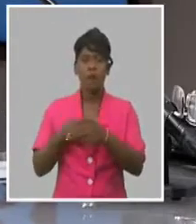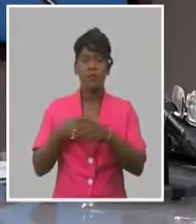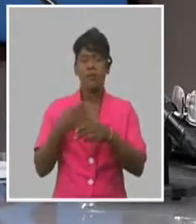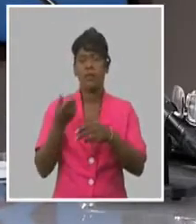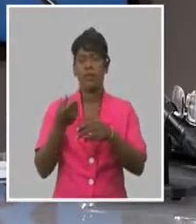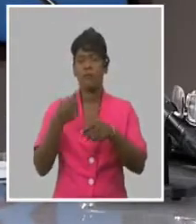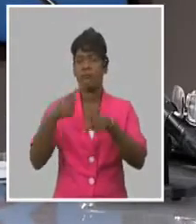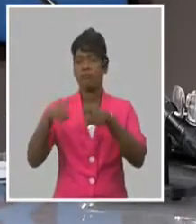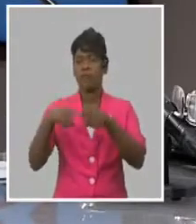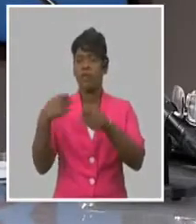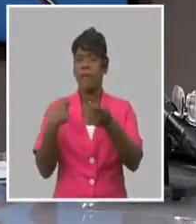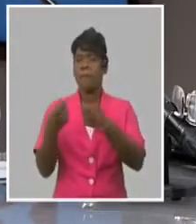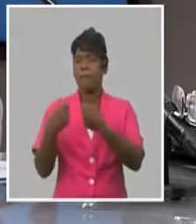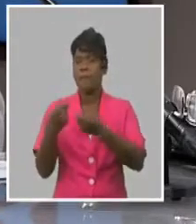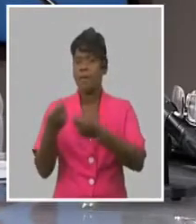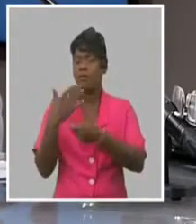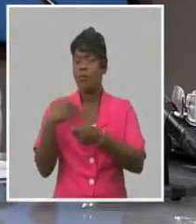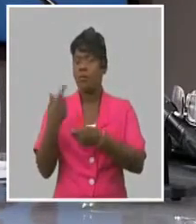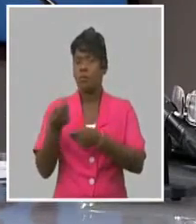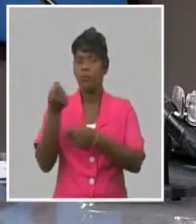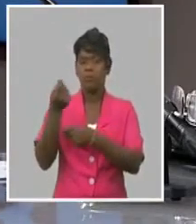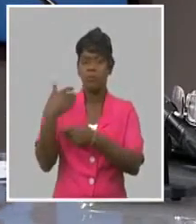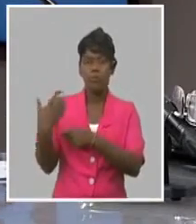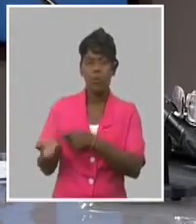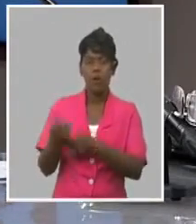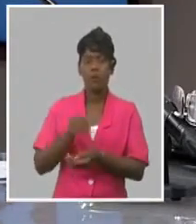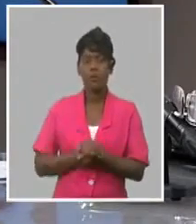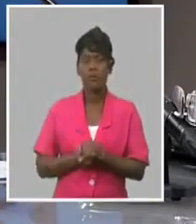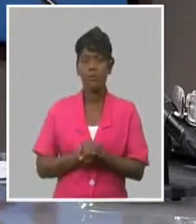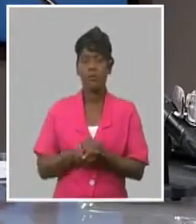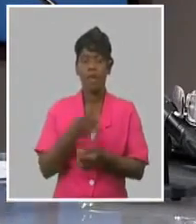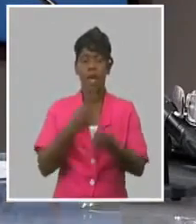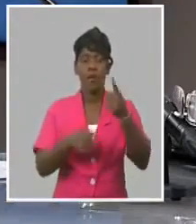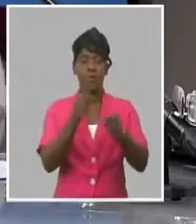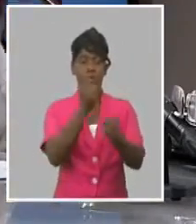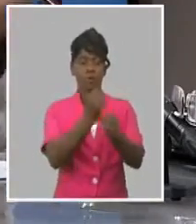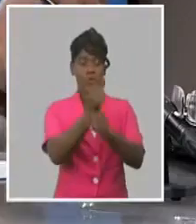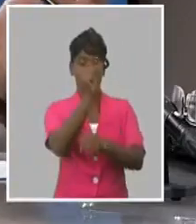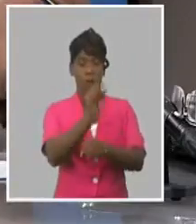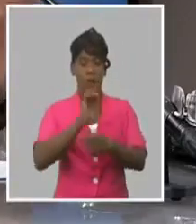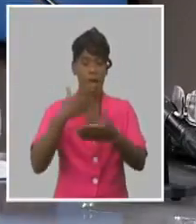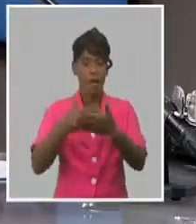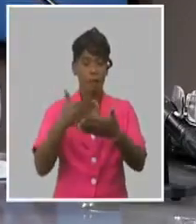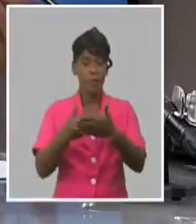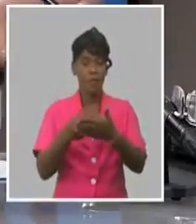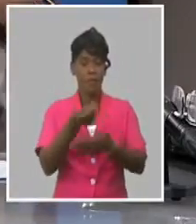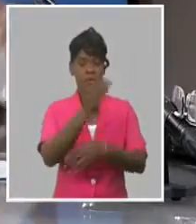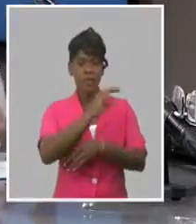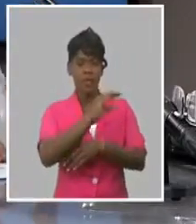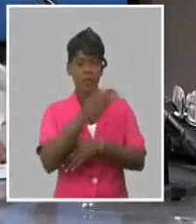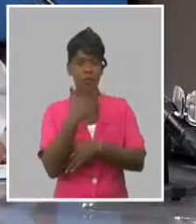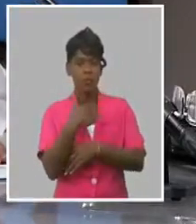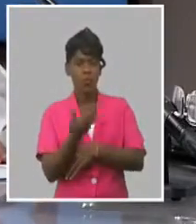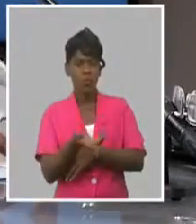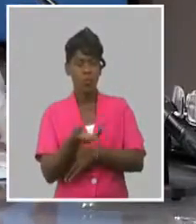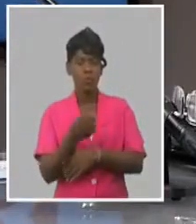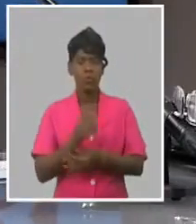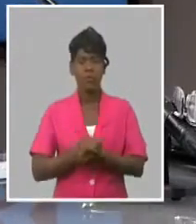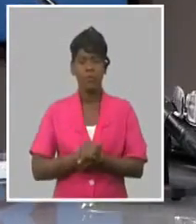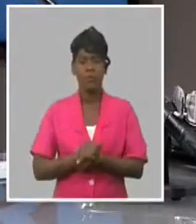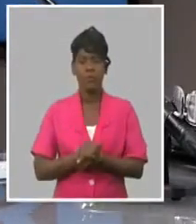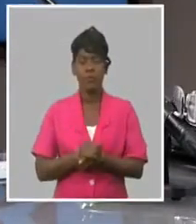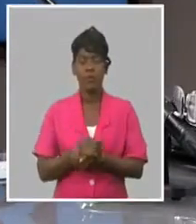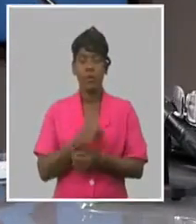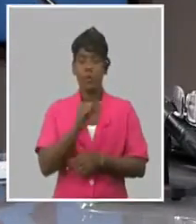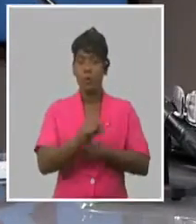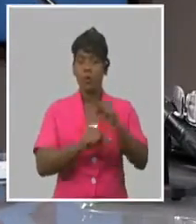límite, los sistemas de pago por rendimiento, por indicadores generales, se quitan porque ya vamos a hacer